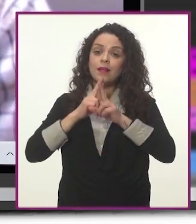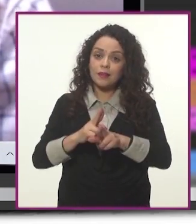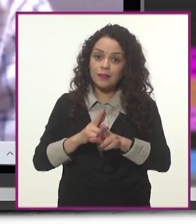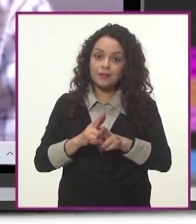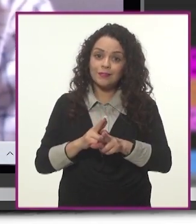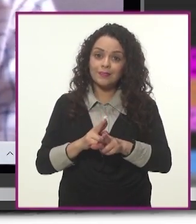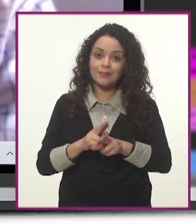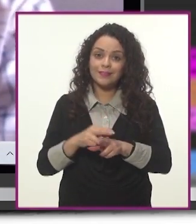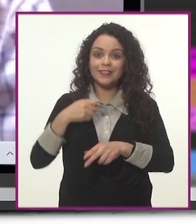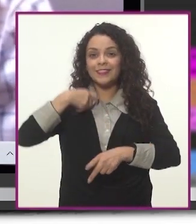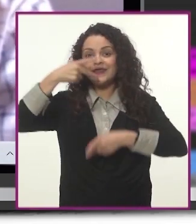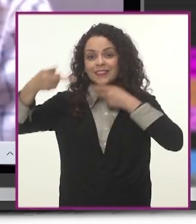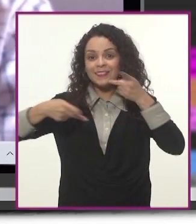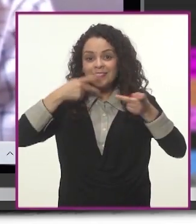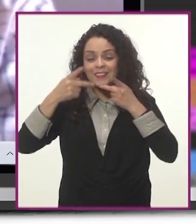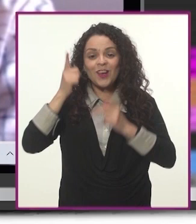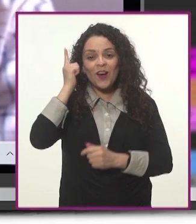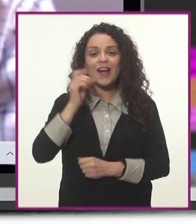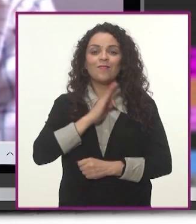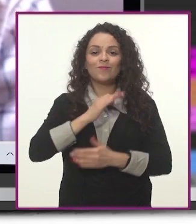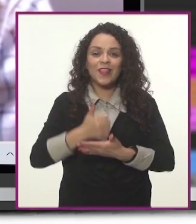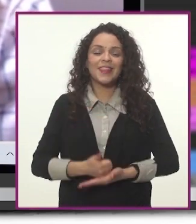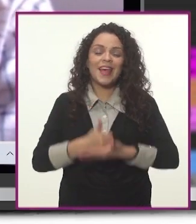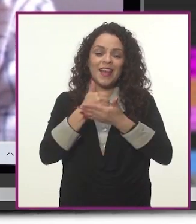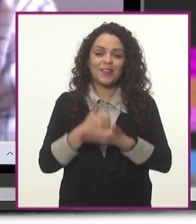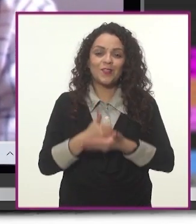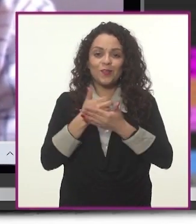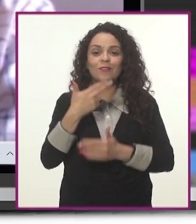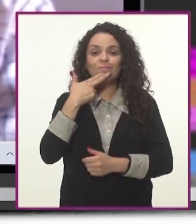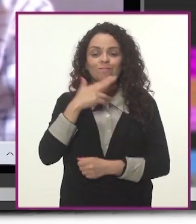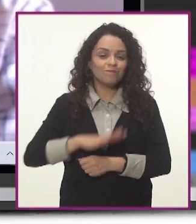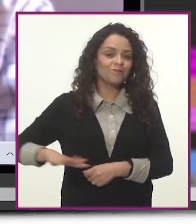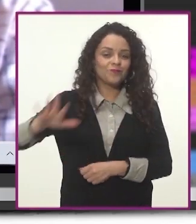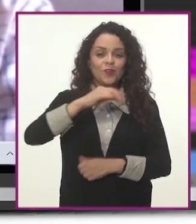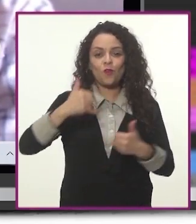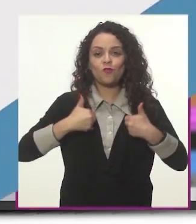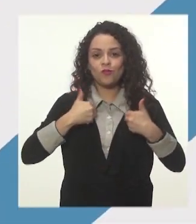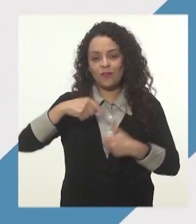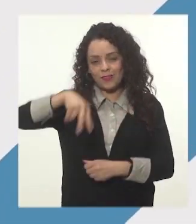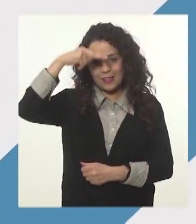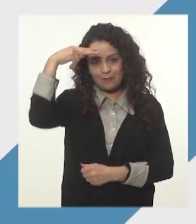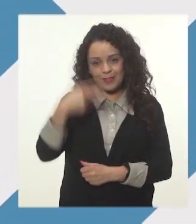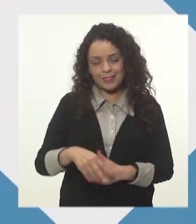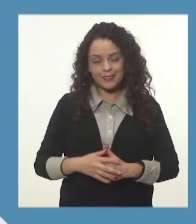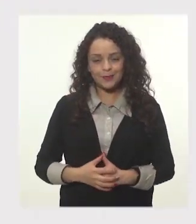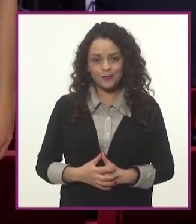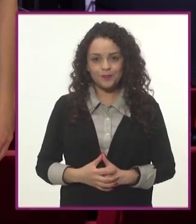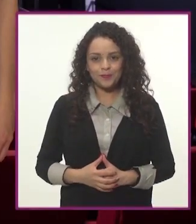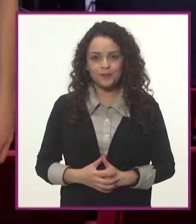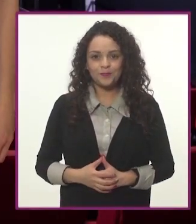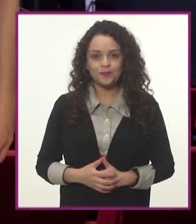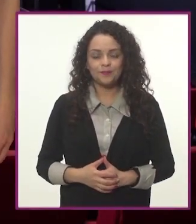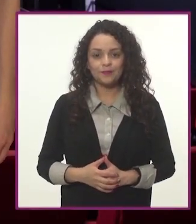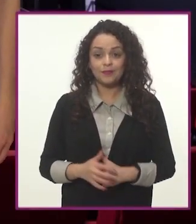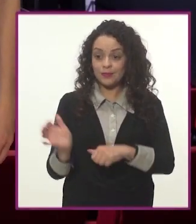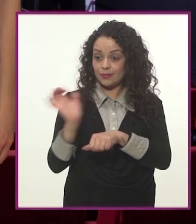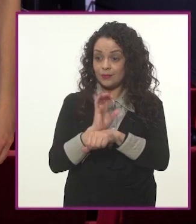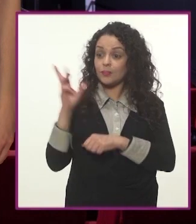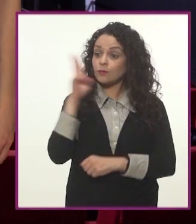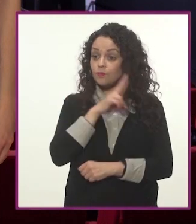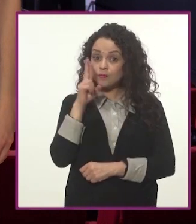exabruptos también les hayan servido a las y los jóvenes mexicanos. Los cineastas rusos